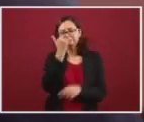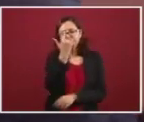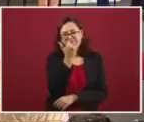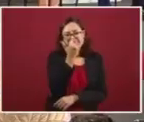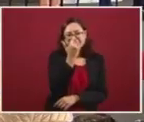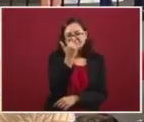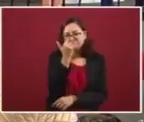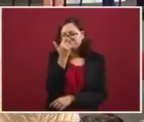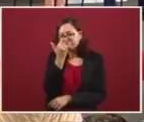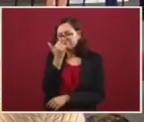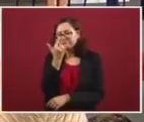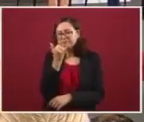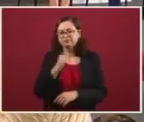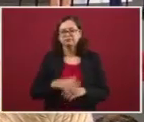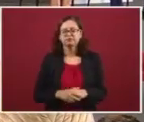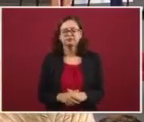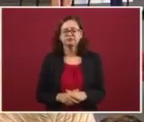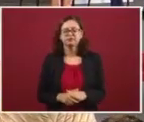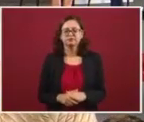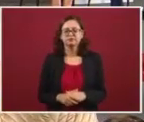y